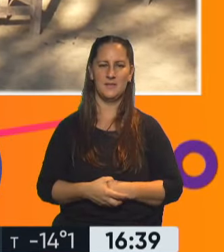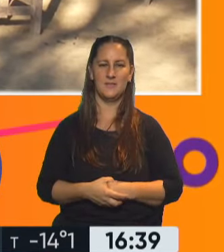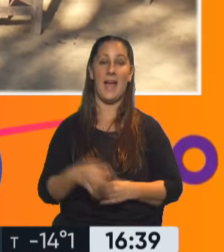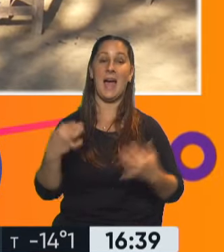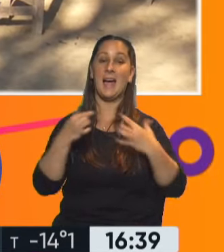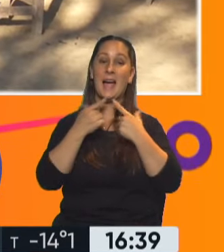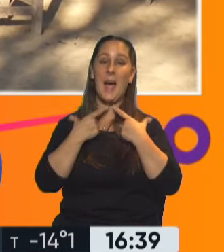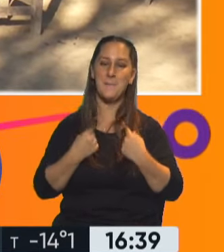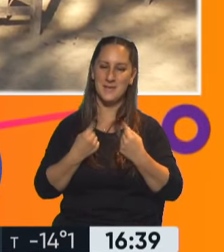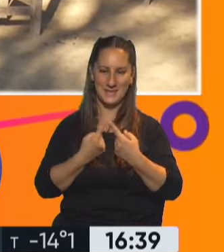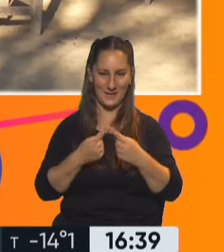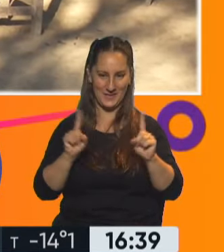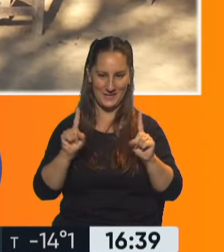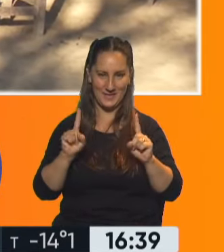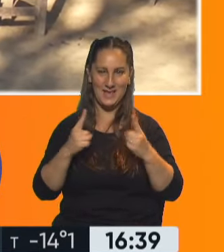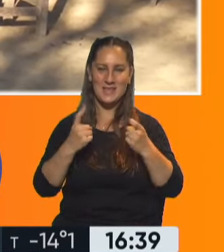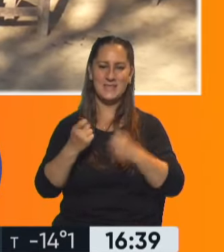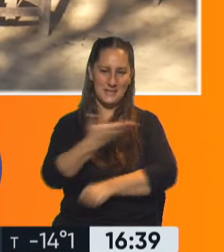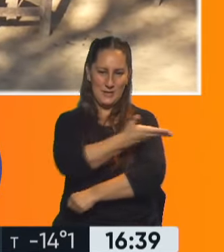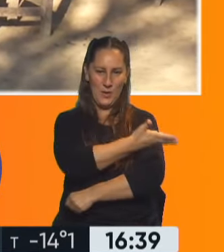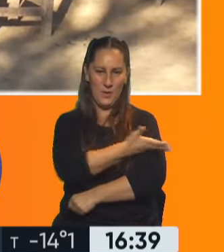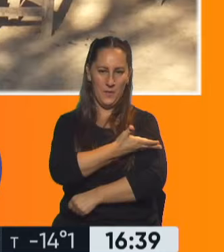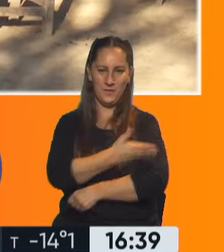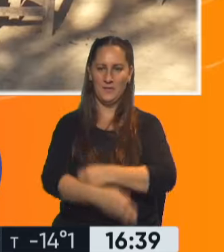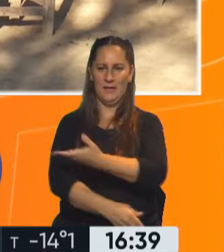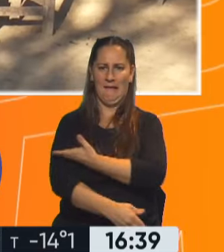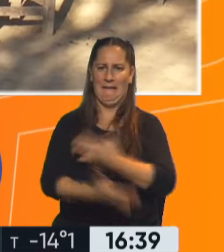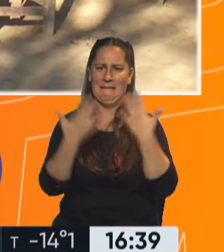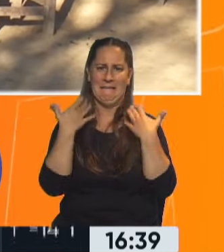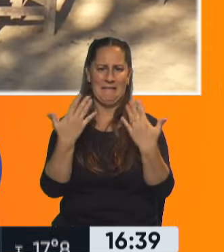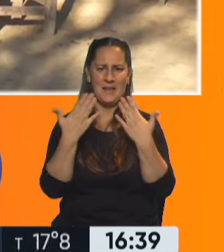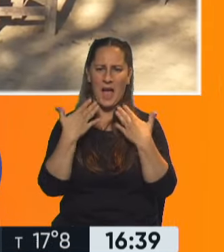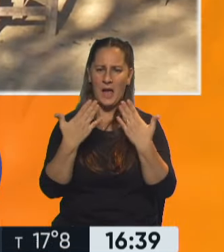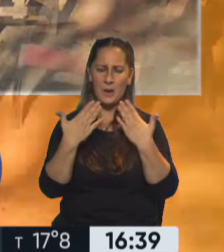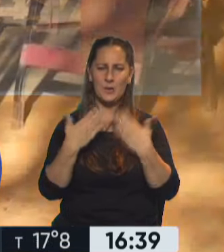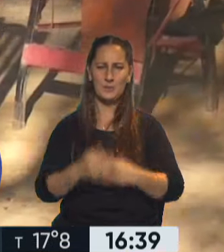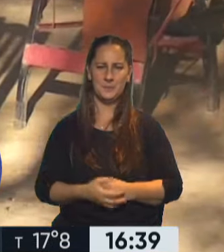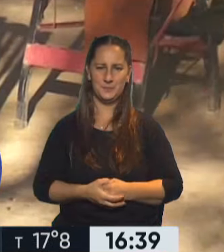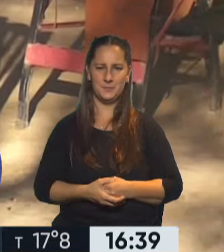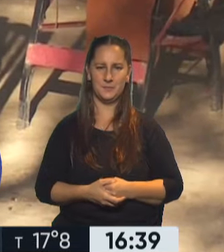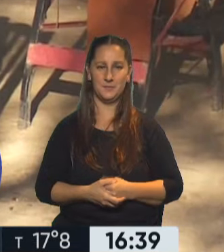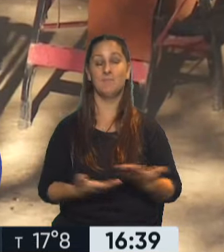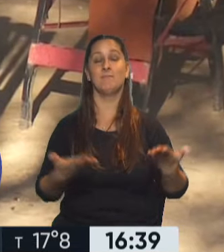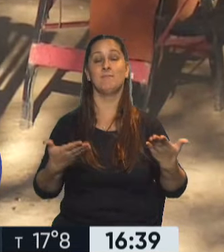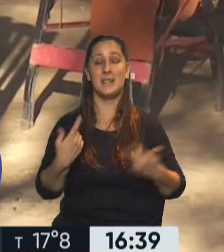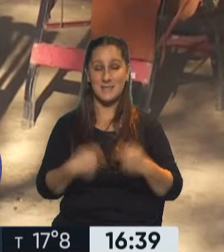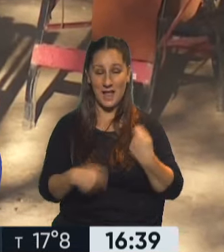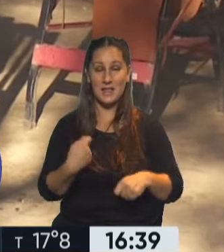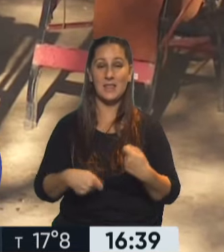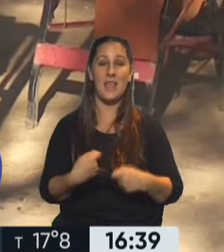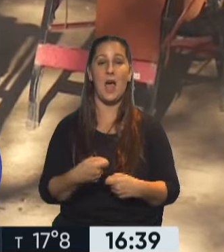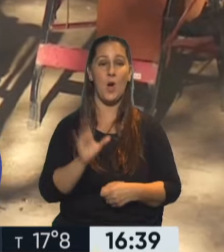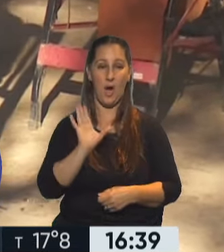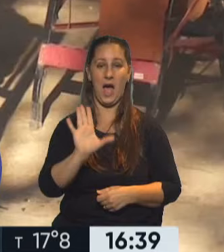sí. Porque está haciendo 28 grados y la estoy padeciendo. Es Santiago del Estero. Es Santiago del